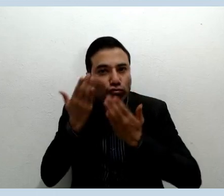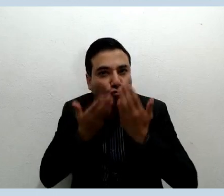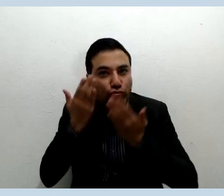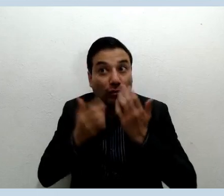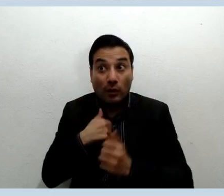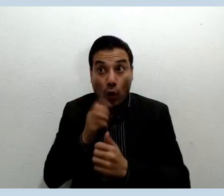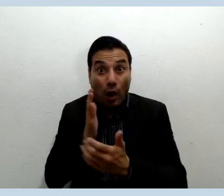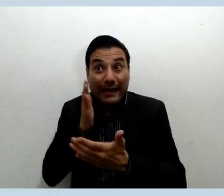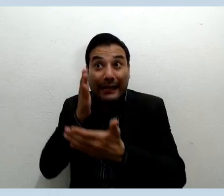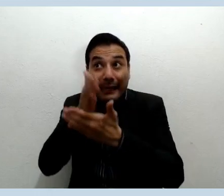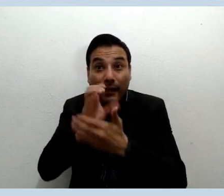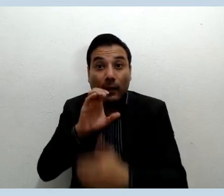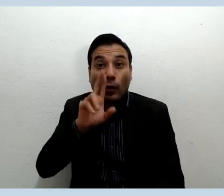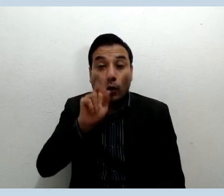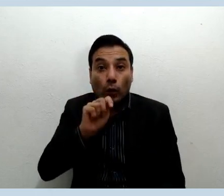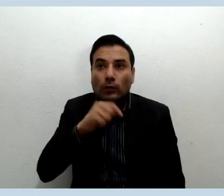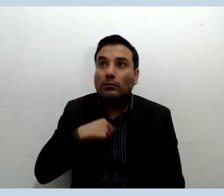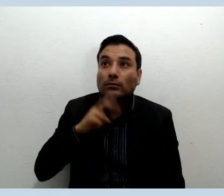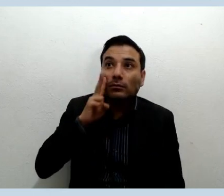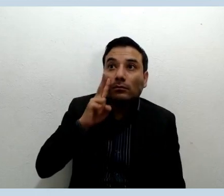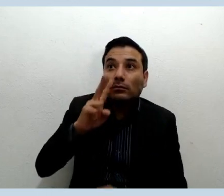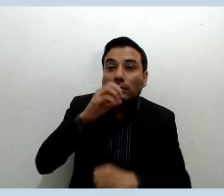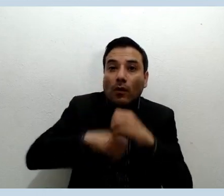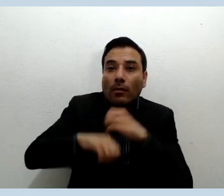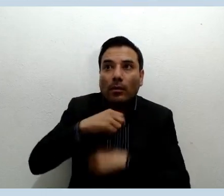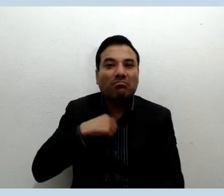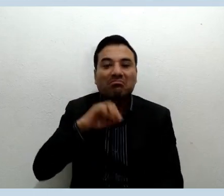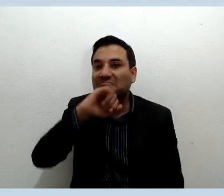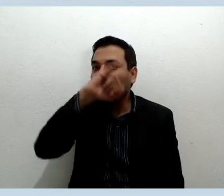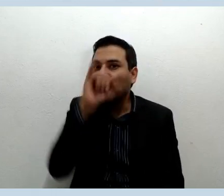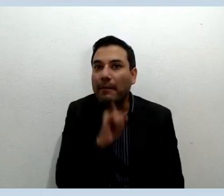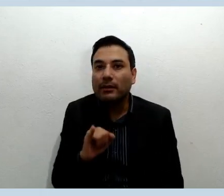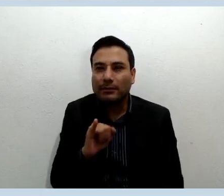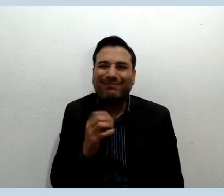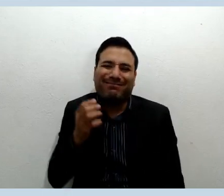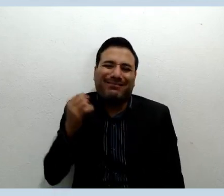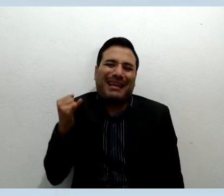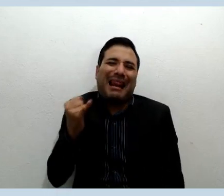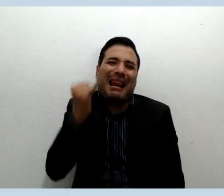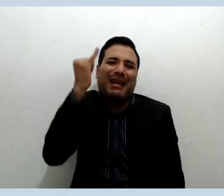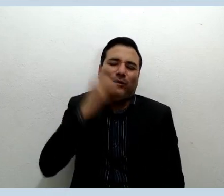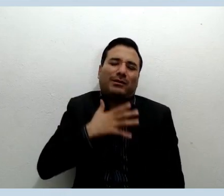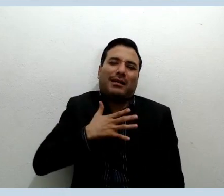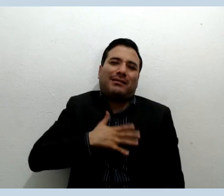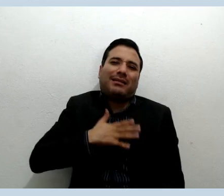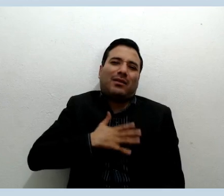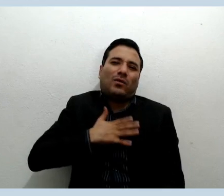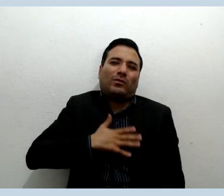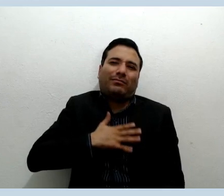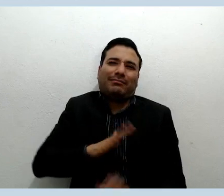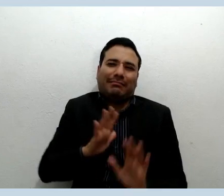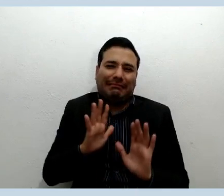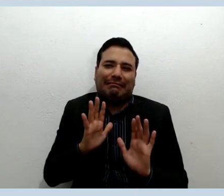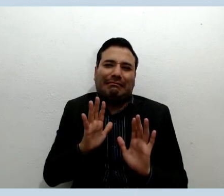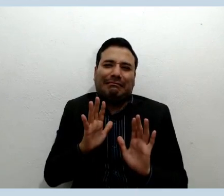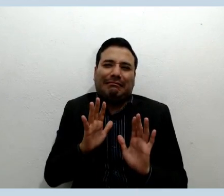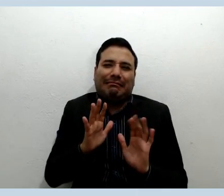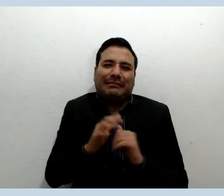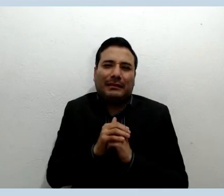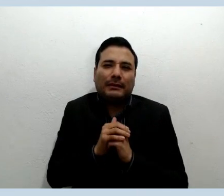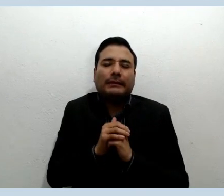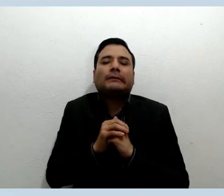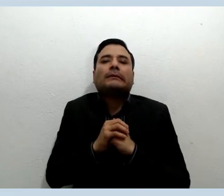pues al Cut porque también est un poco lejos y es un poco cansado ir de la fac a la zona cultural de